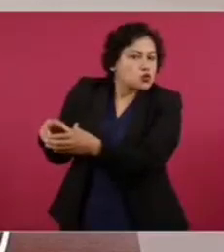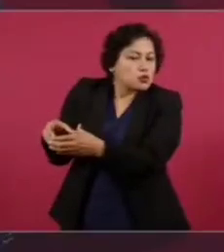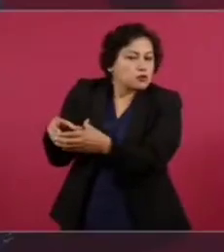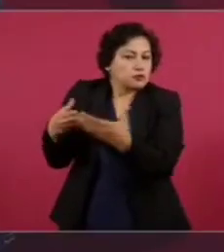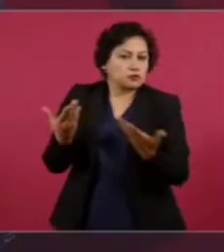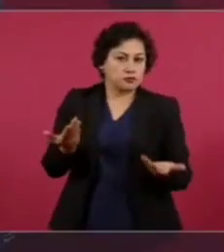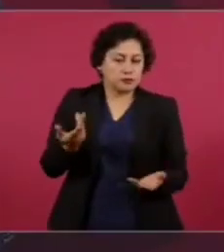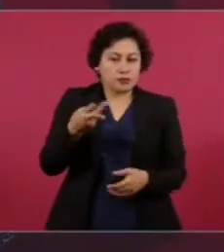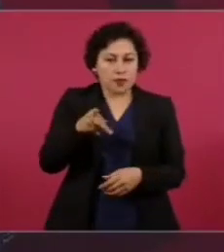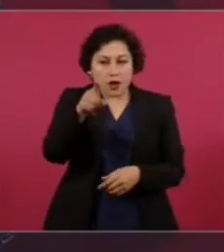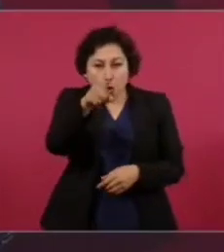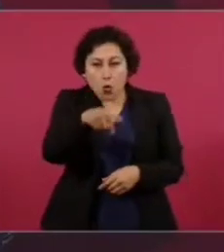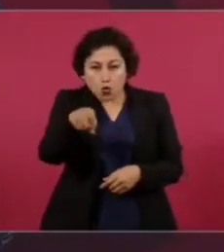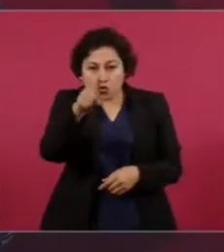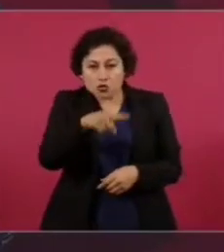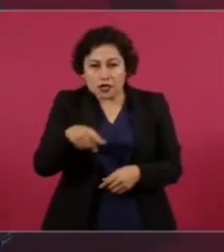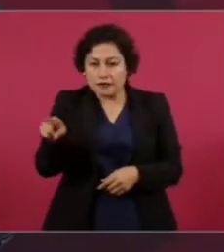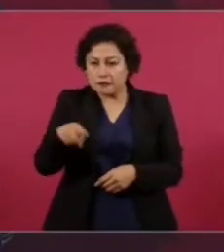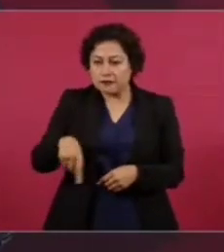impunemente,